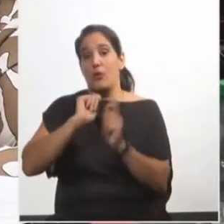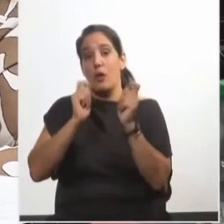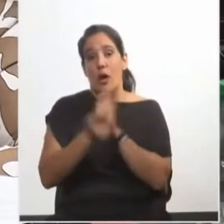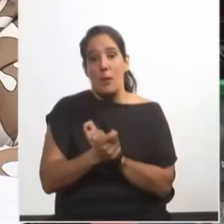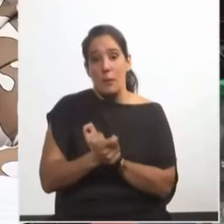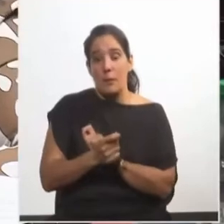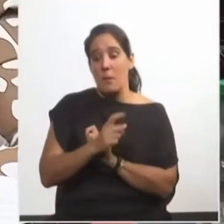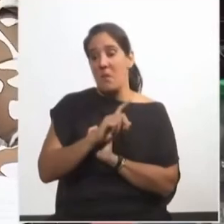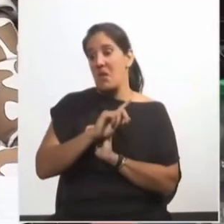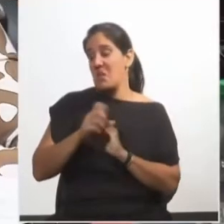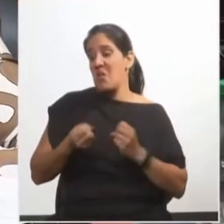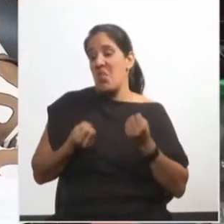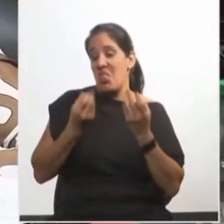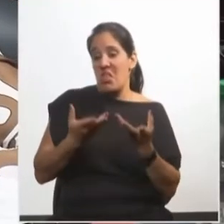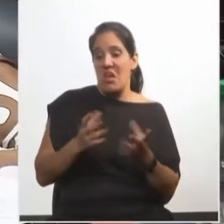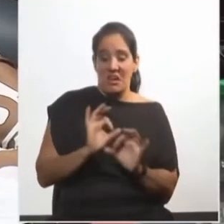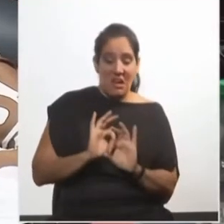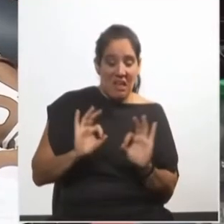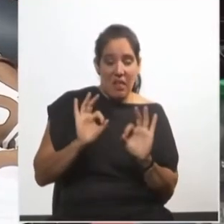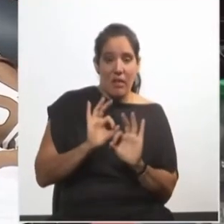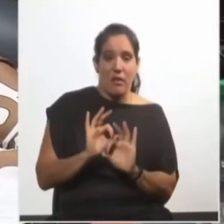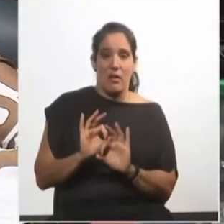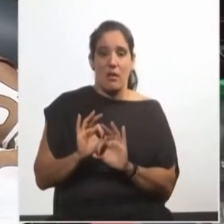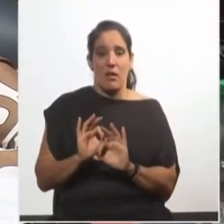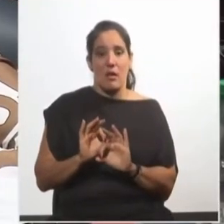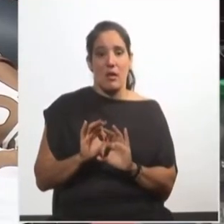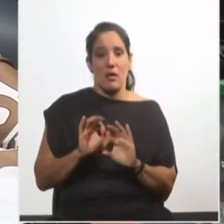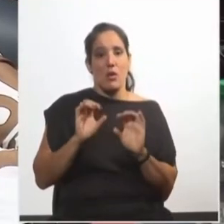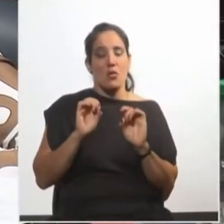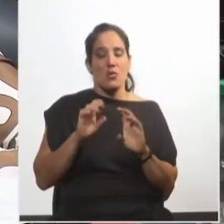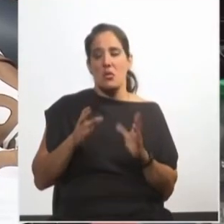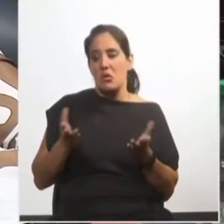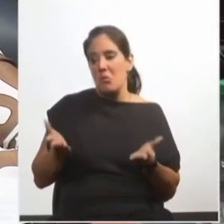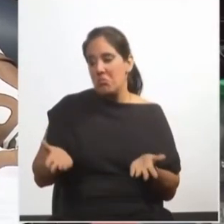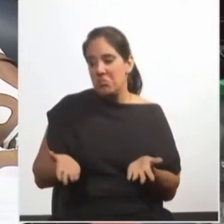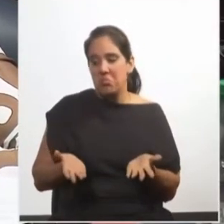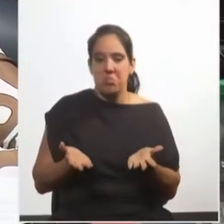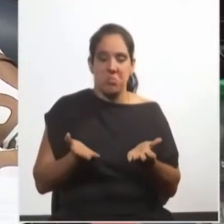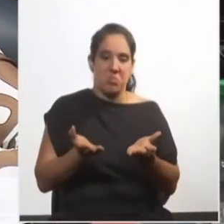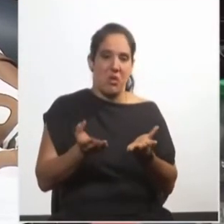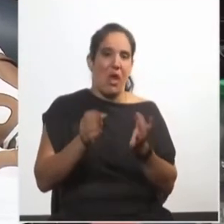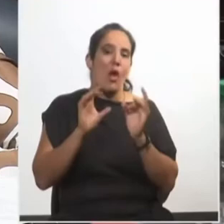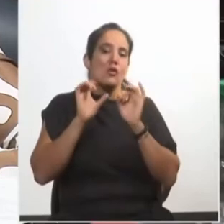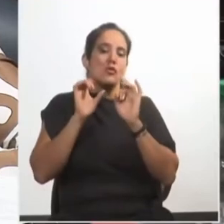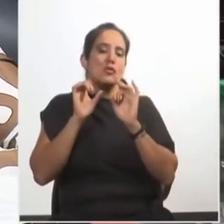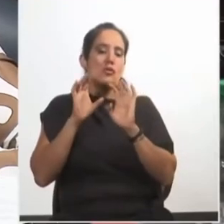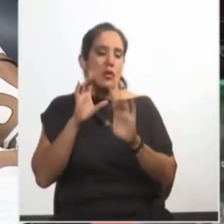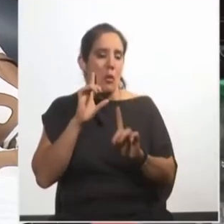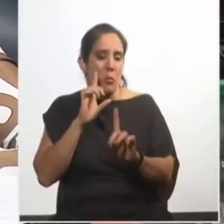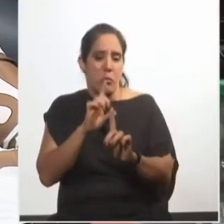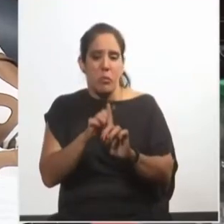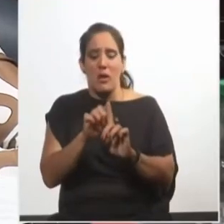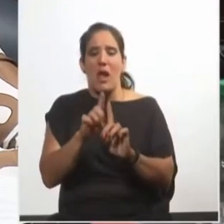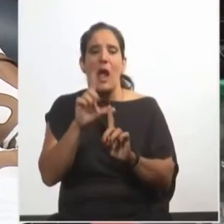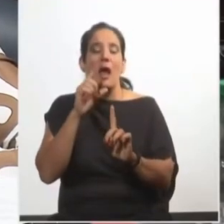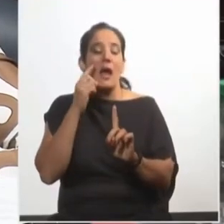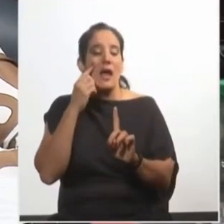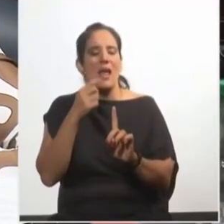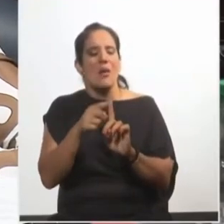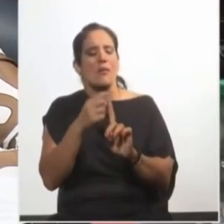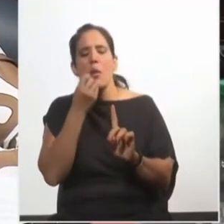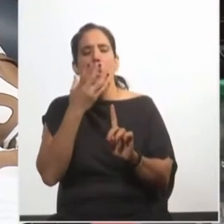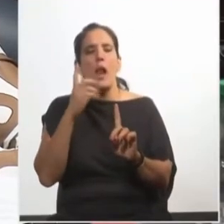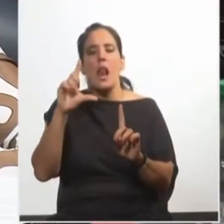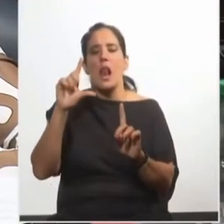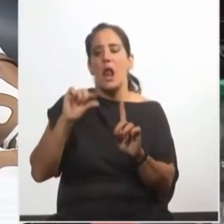ni potencia el estado de bienestar, solo lo contiene, la propuesta solo apunta a reducir el gasto